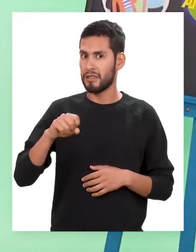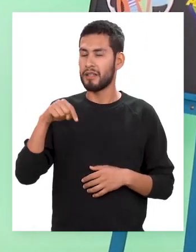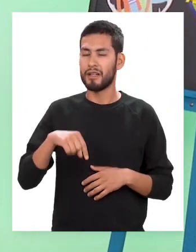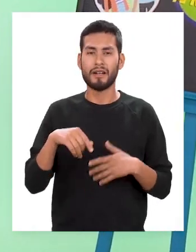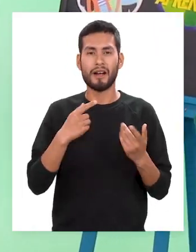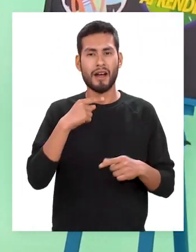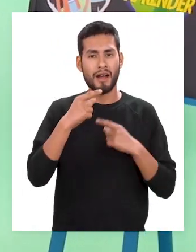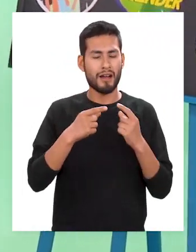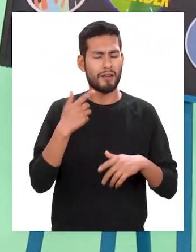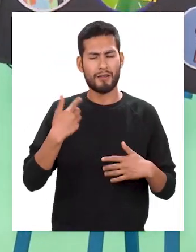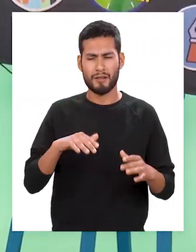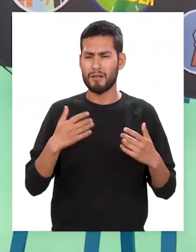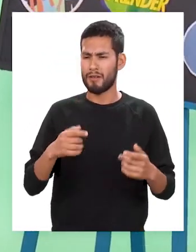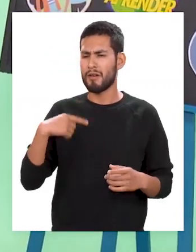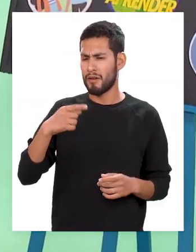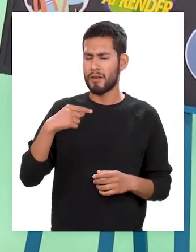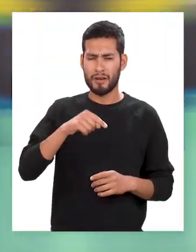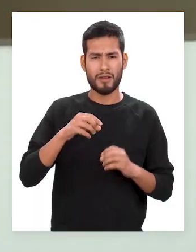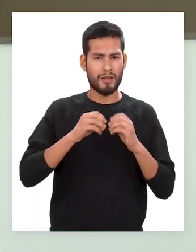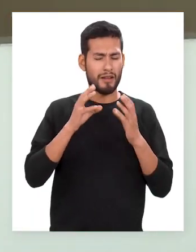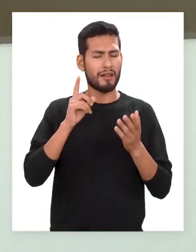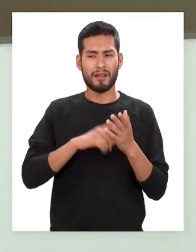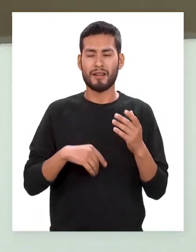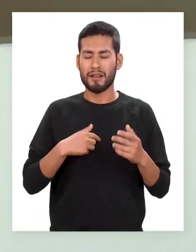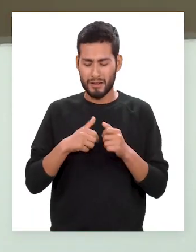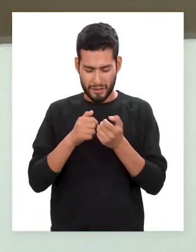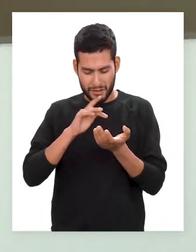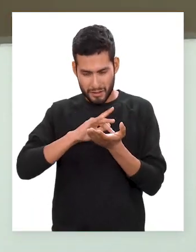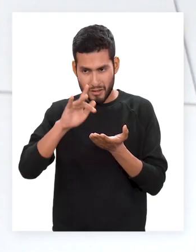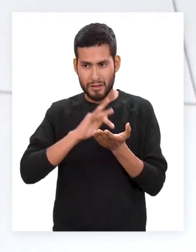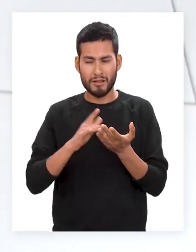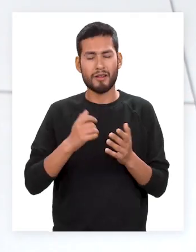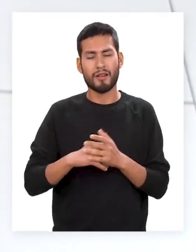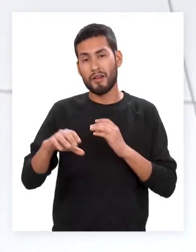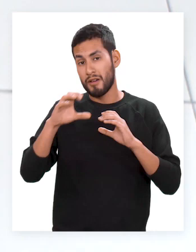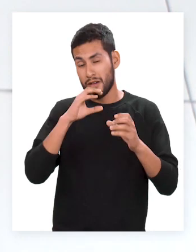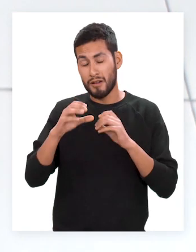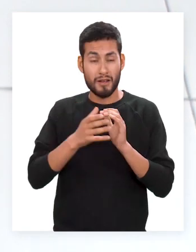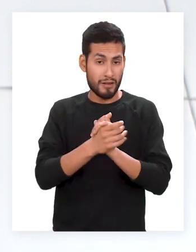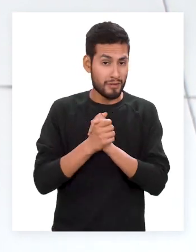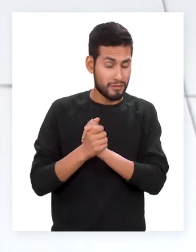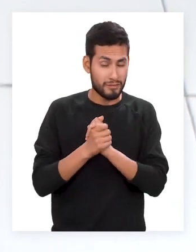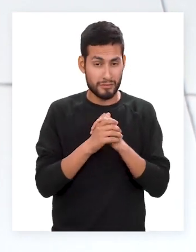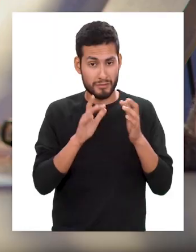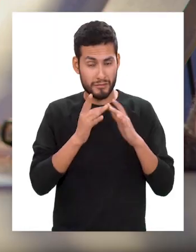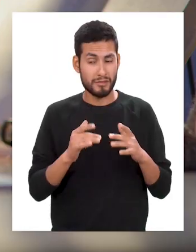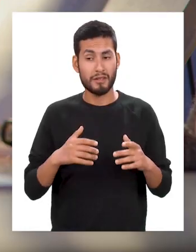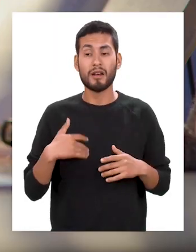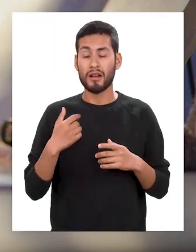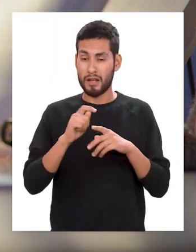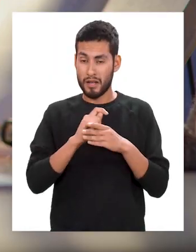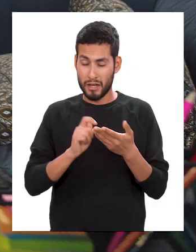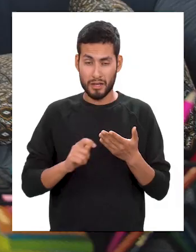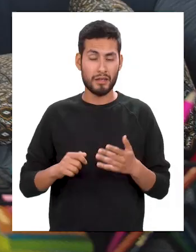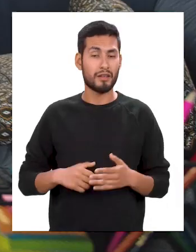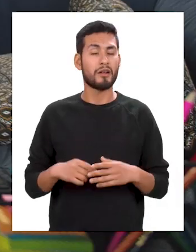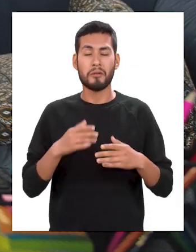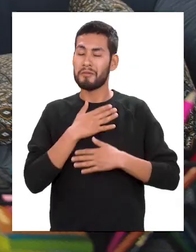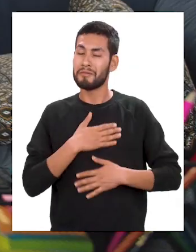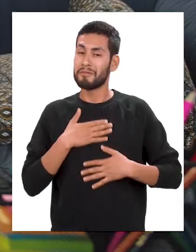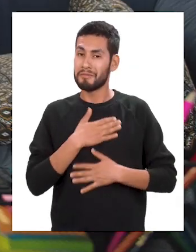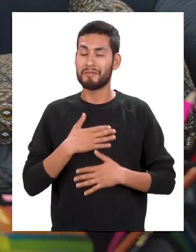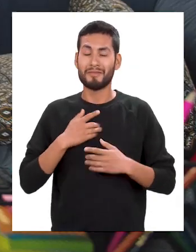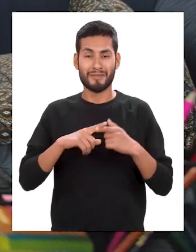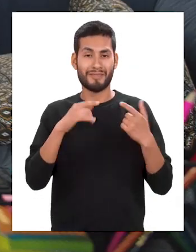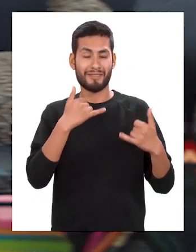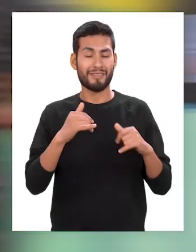Esta vez les hablaremos de algo que es muy común en nuestros días, como navegar en internet, conversar con nuestros amigos en línea, hacer las tareas y divertirnos